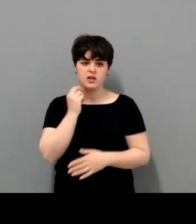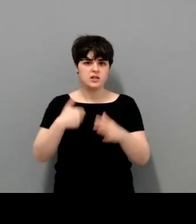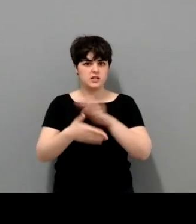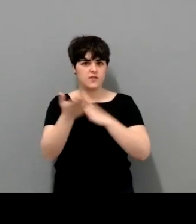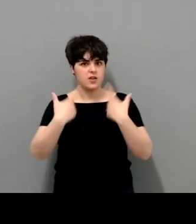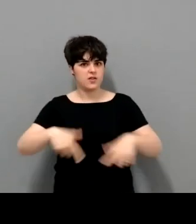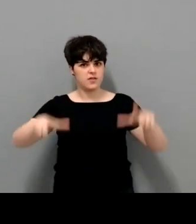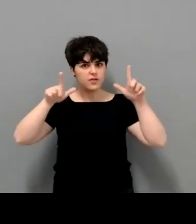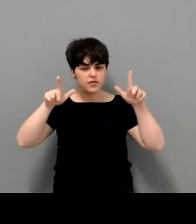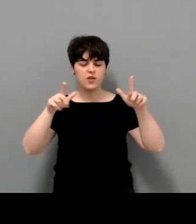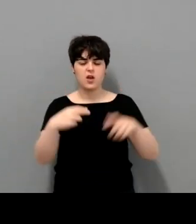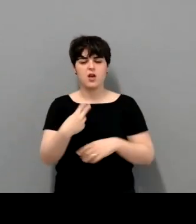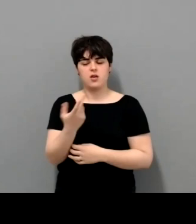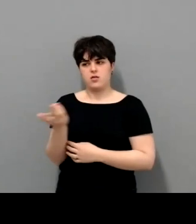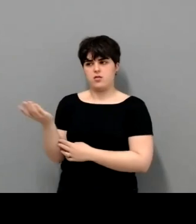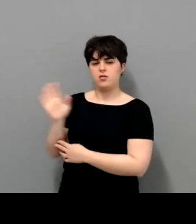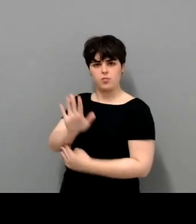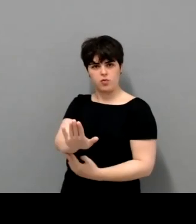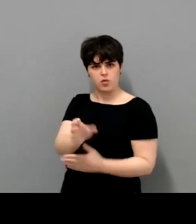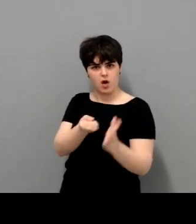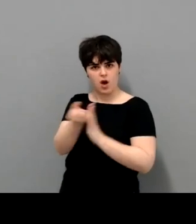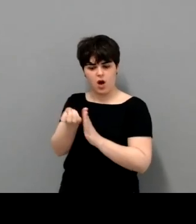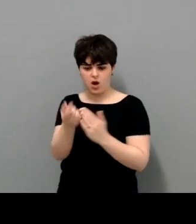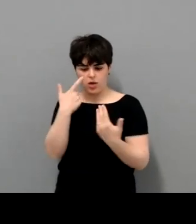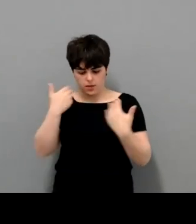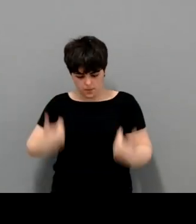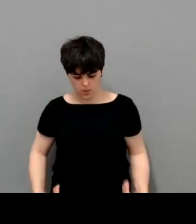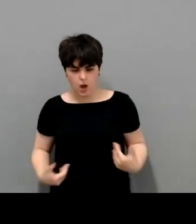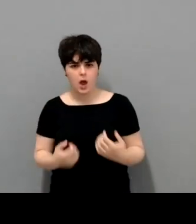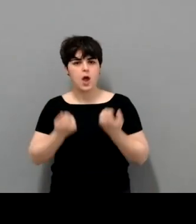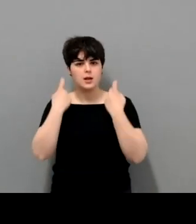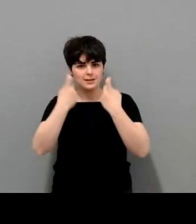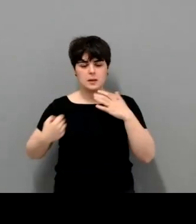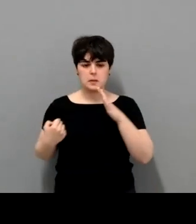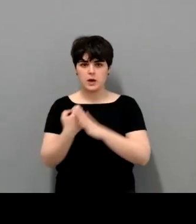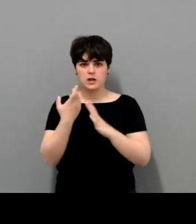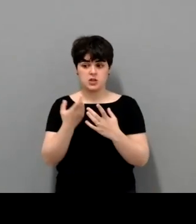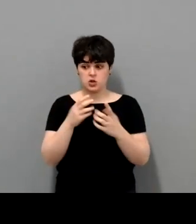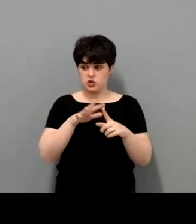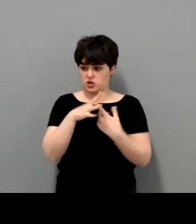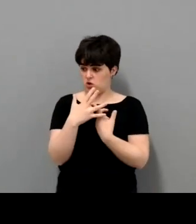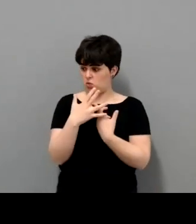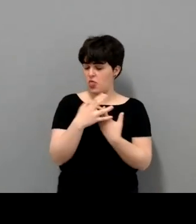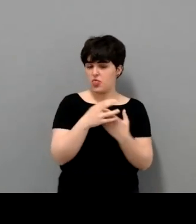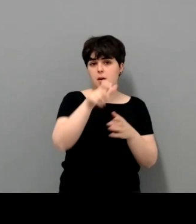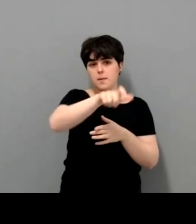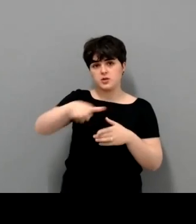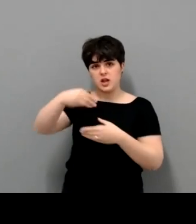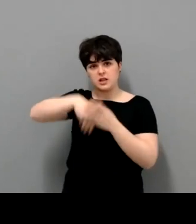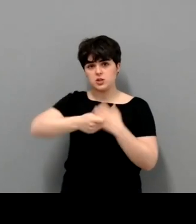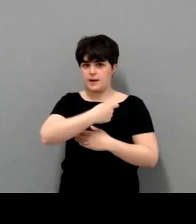rostro, que ponen voz, que ponen cuerpo y que ponen alma a realidades de compatriotas de